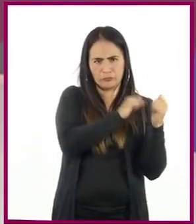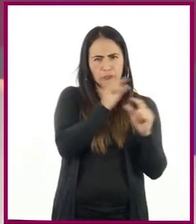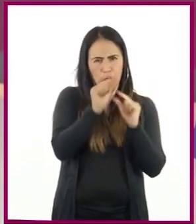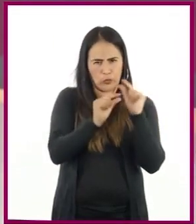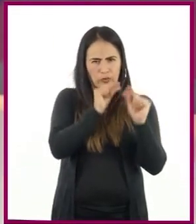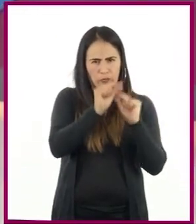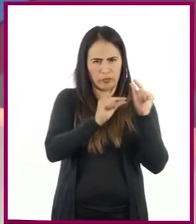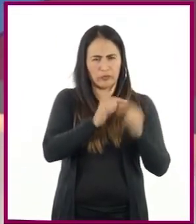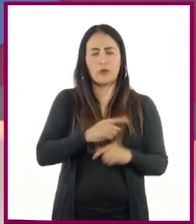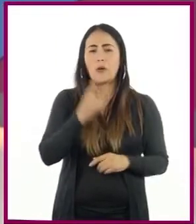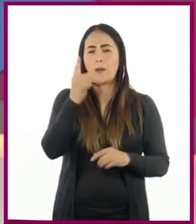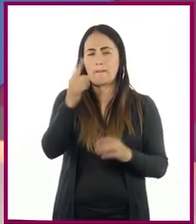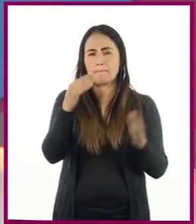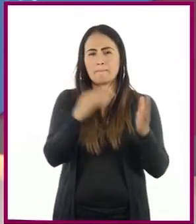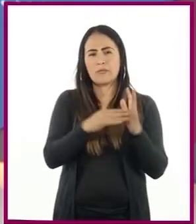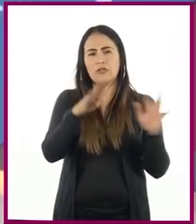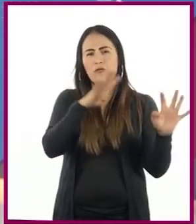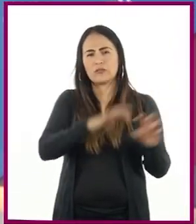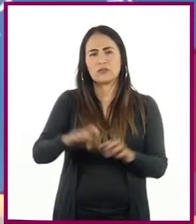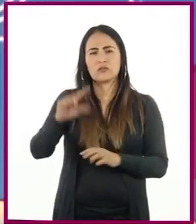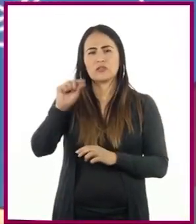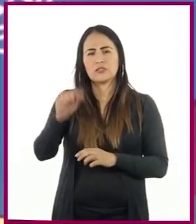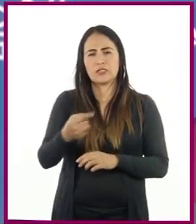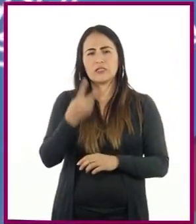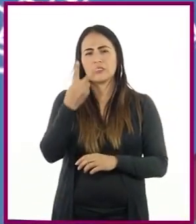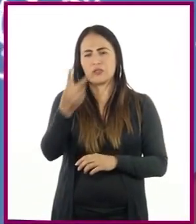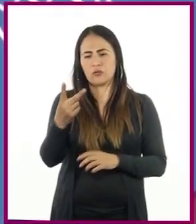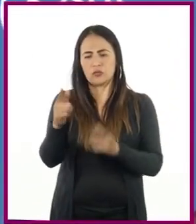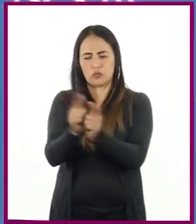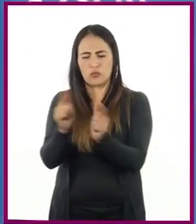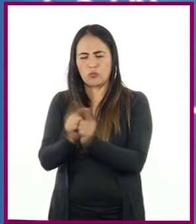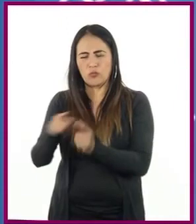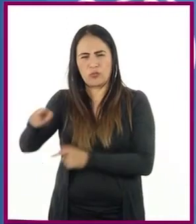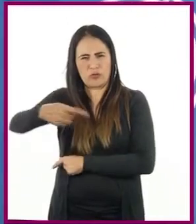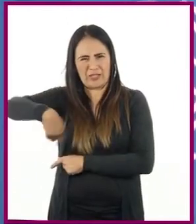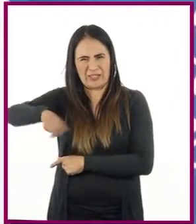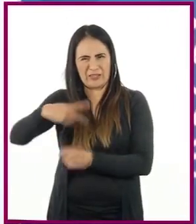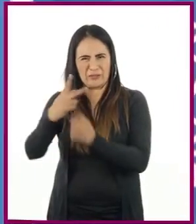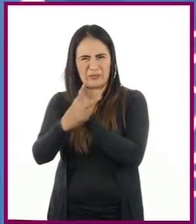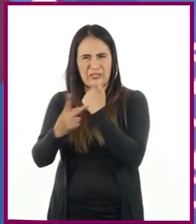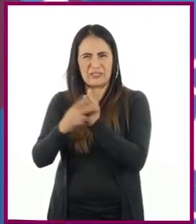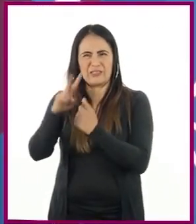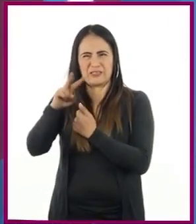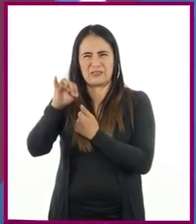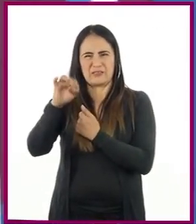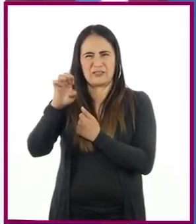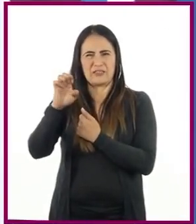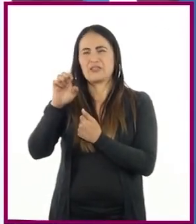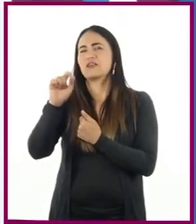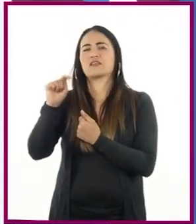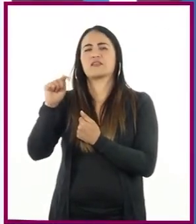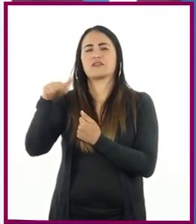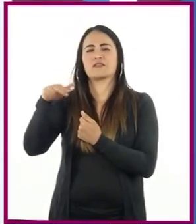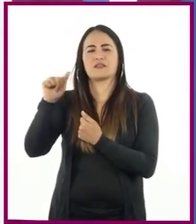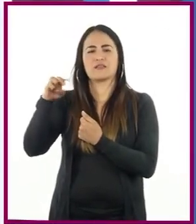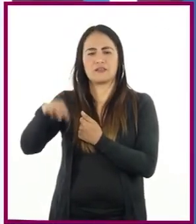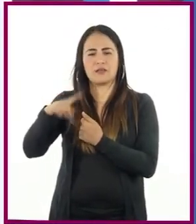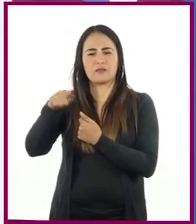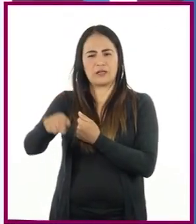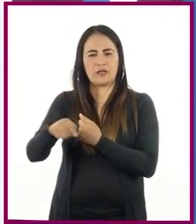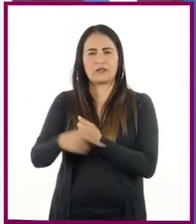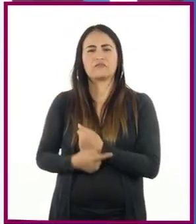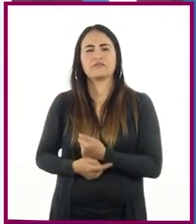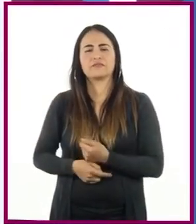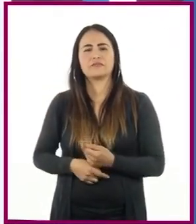En 1972, los vietnamitas lanzaron un nuevo ataque a gran escala conocido como la Ofensiva de